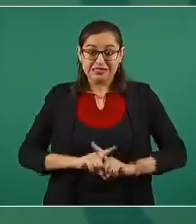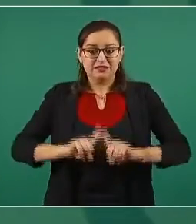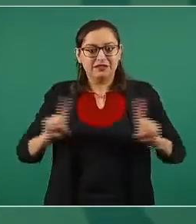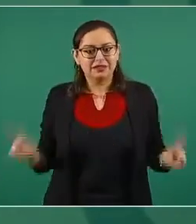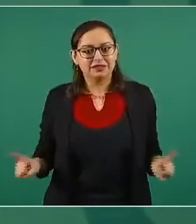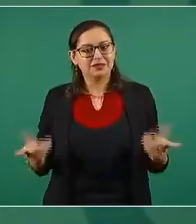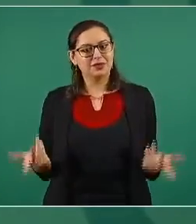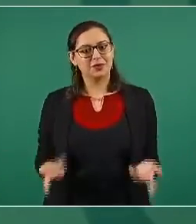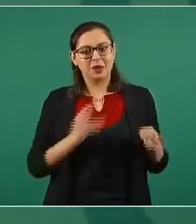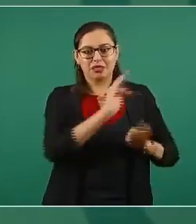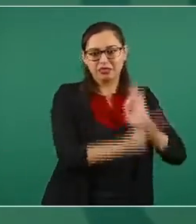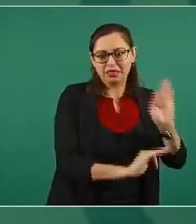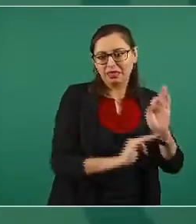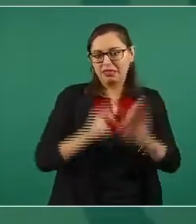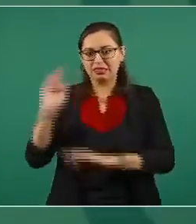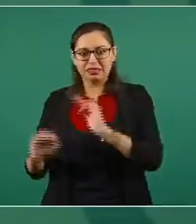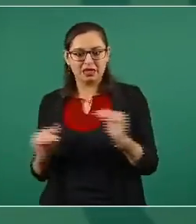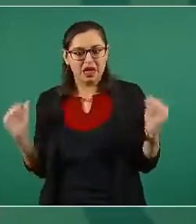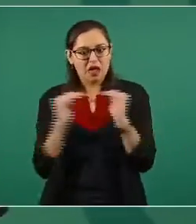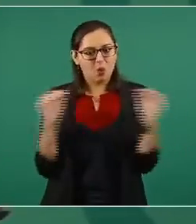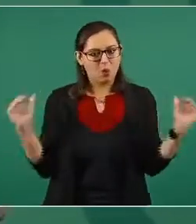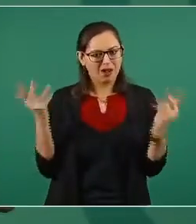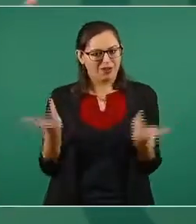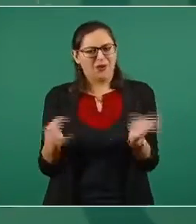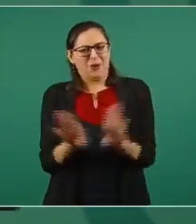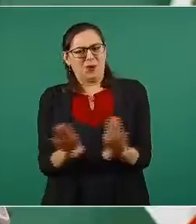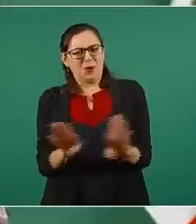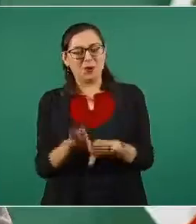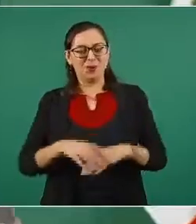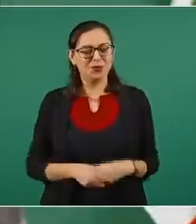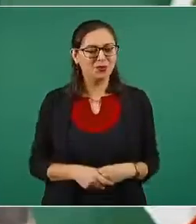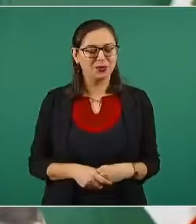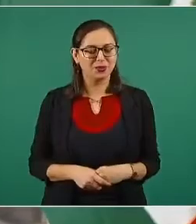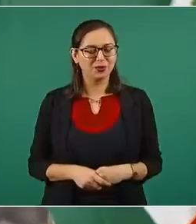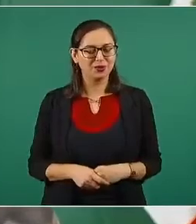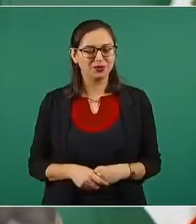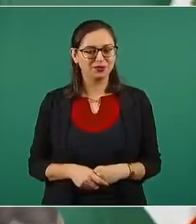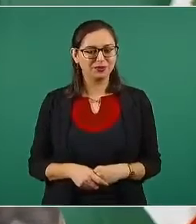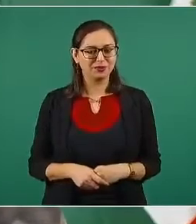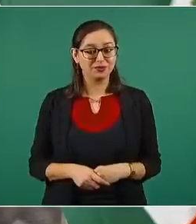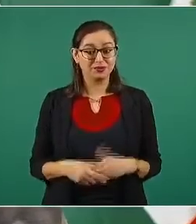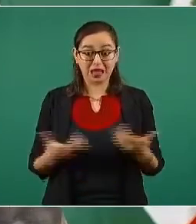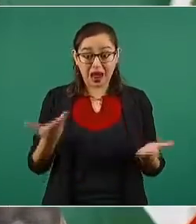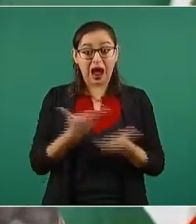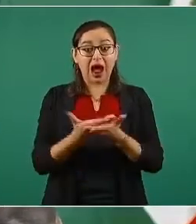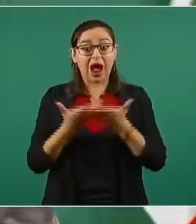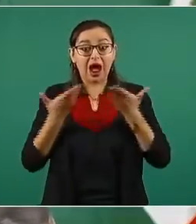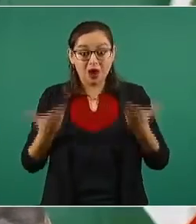el mismo trato? Bueno, ni siquiera el mismo trato,